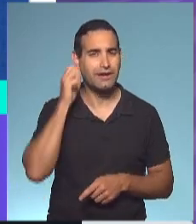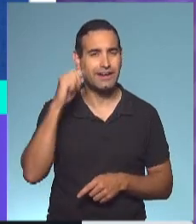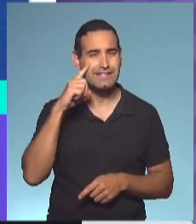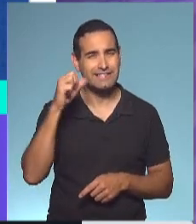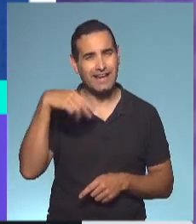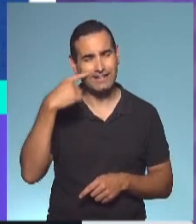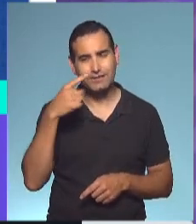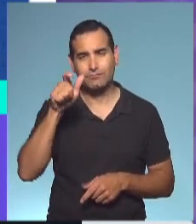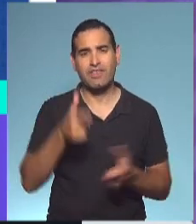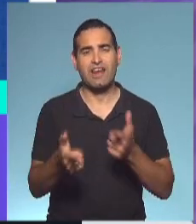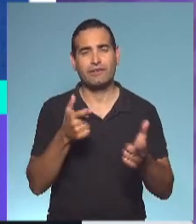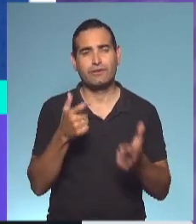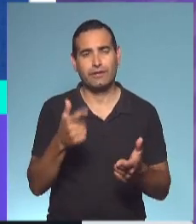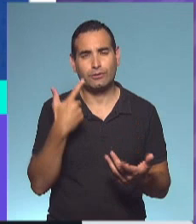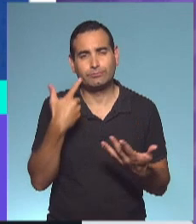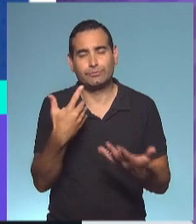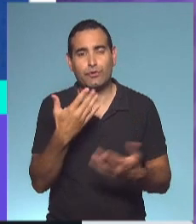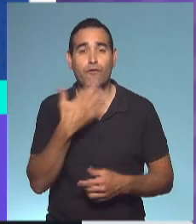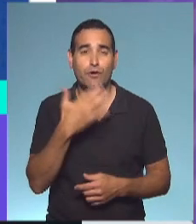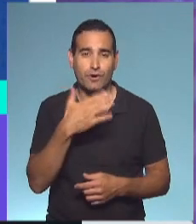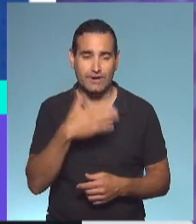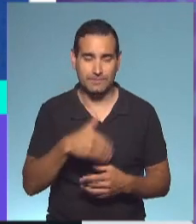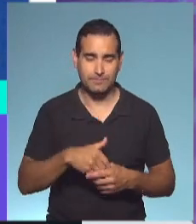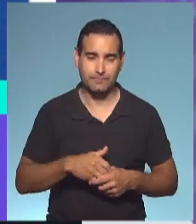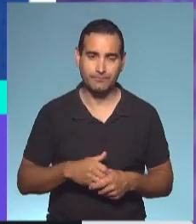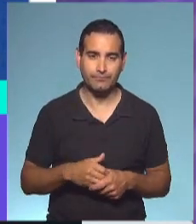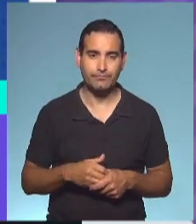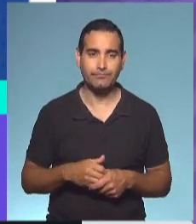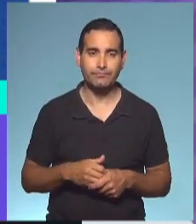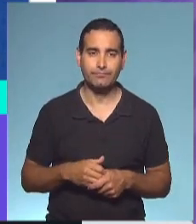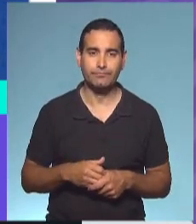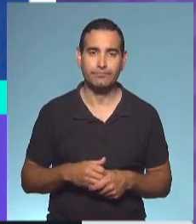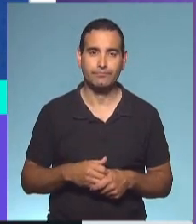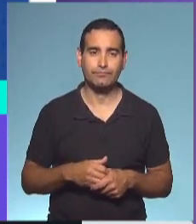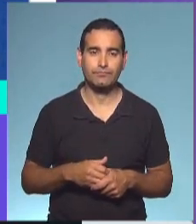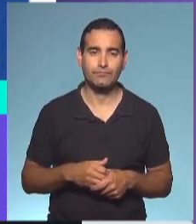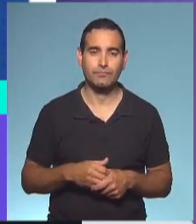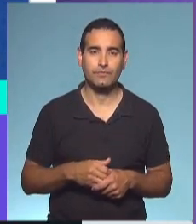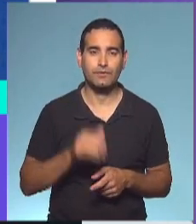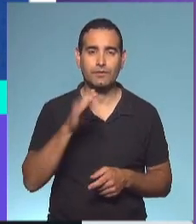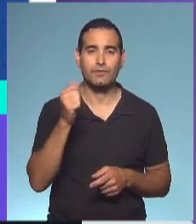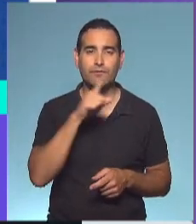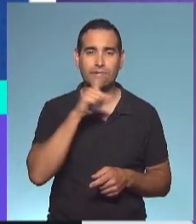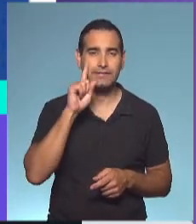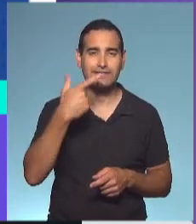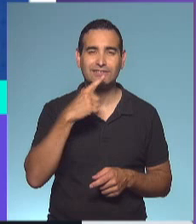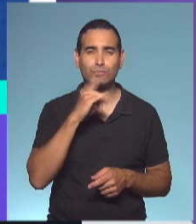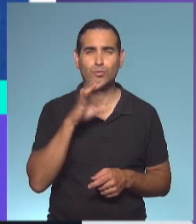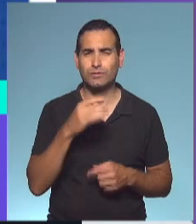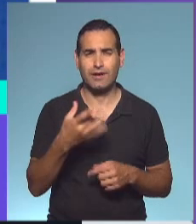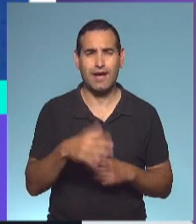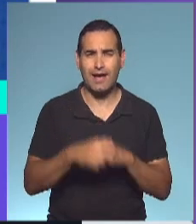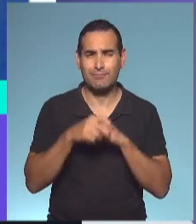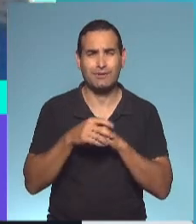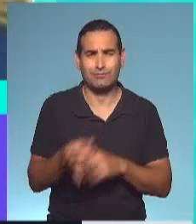histórico delantero de Boca Juniors. Y vemos también a Gabriel Batistuta, íntimo amigo de